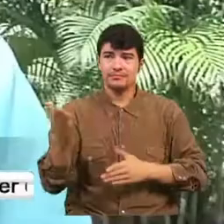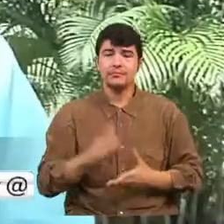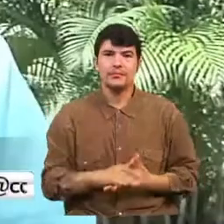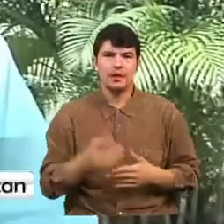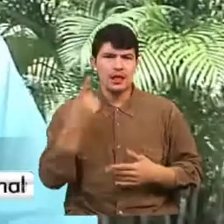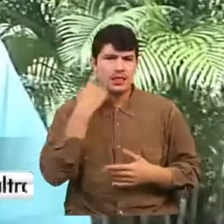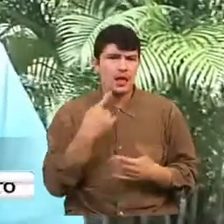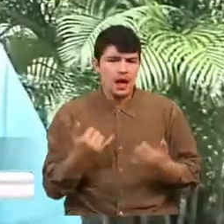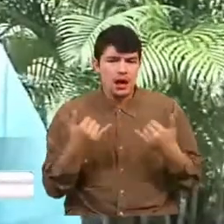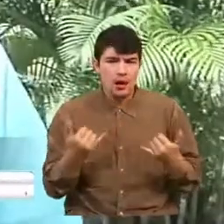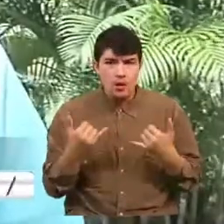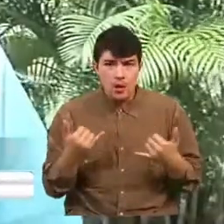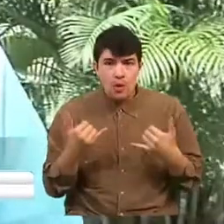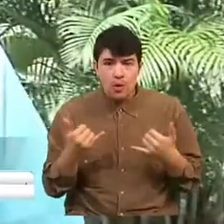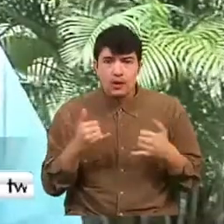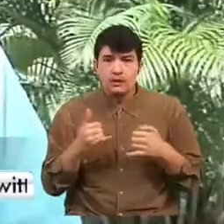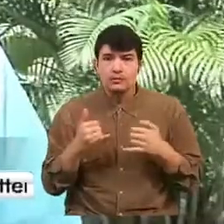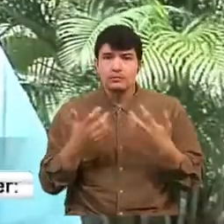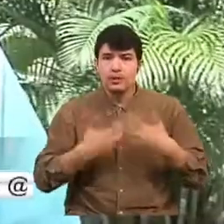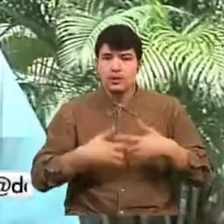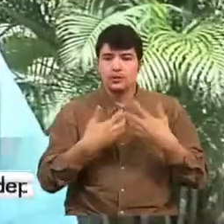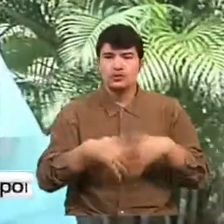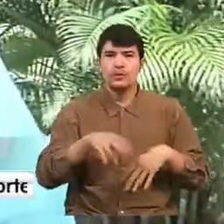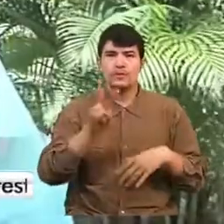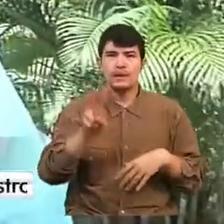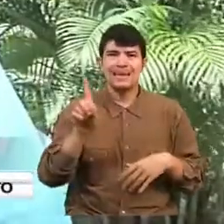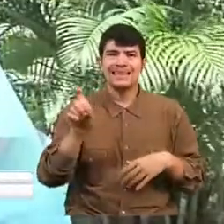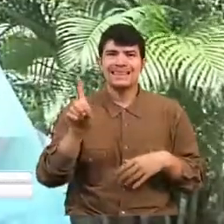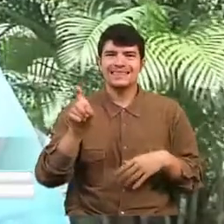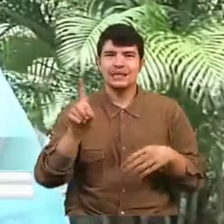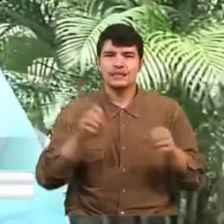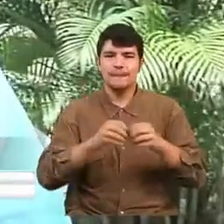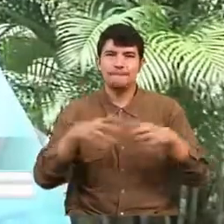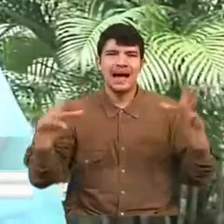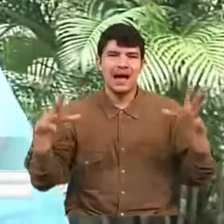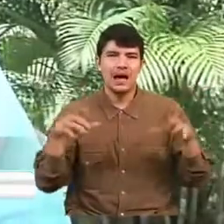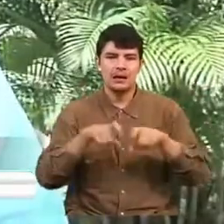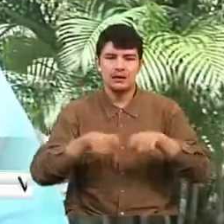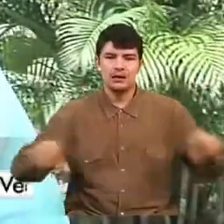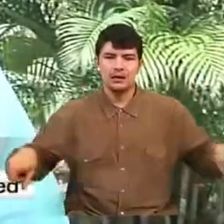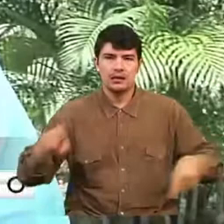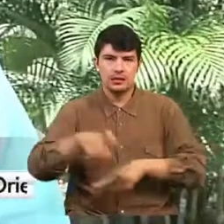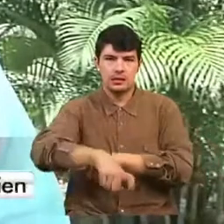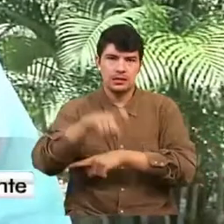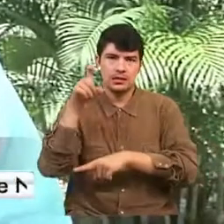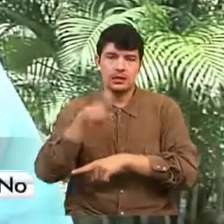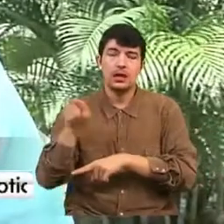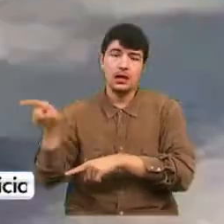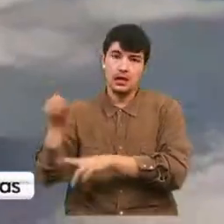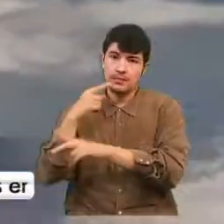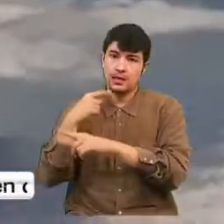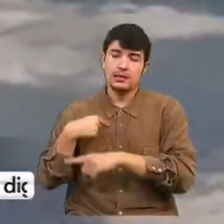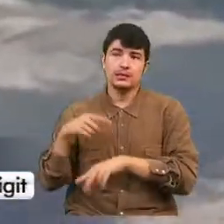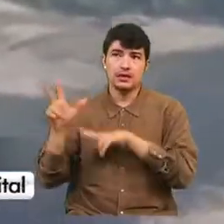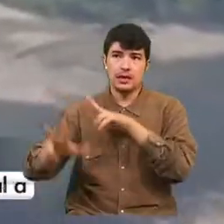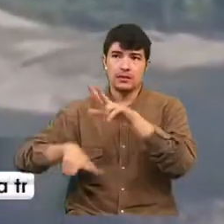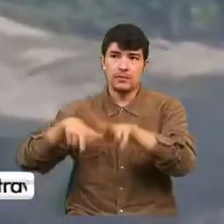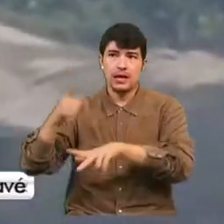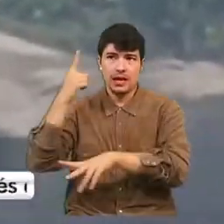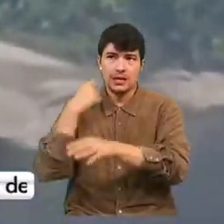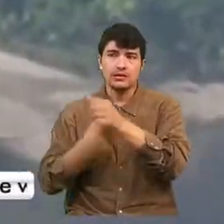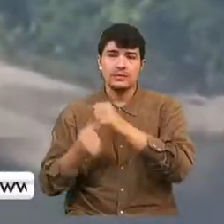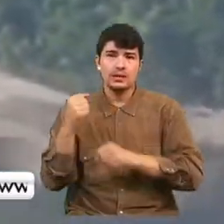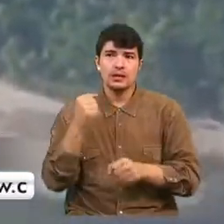de hoy se han producido 26 atentados al oleoducto Caño Limón-Coveñas aproximadamente, de acuerdo a lo que nos reporta Ecopetrol. El año pasado